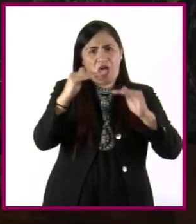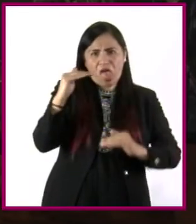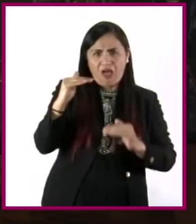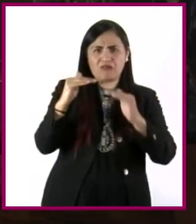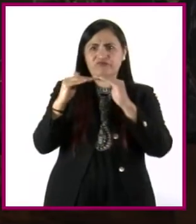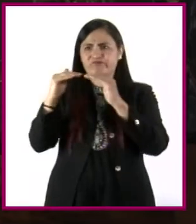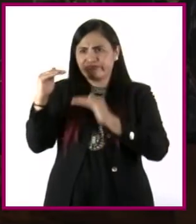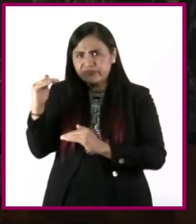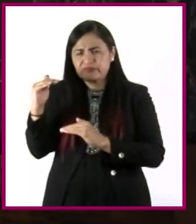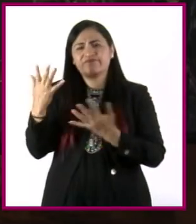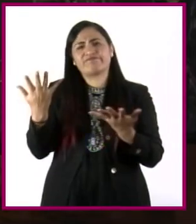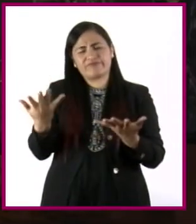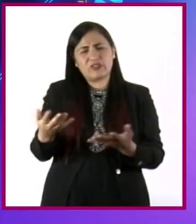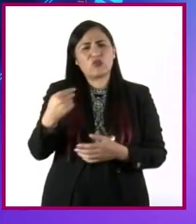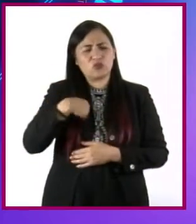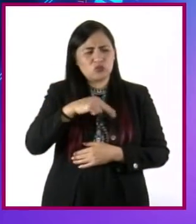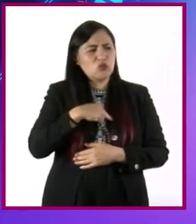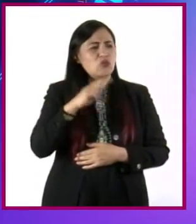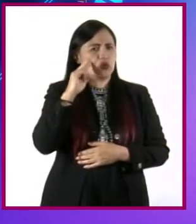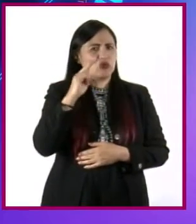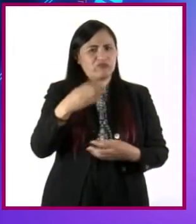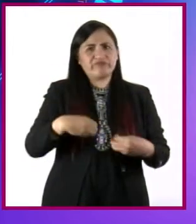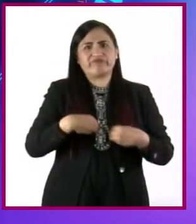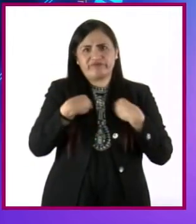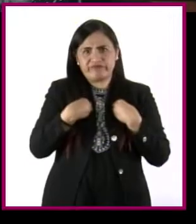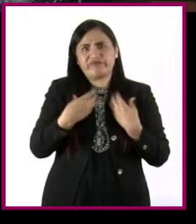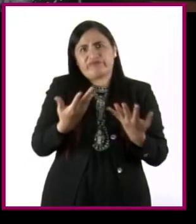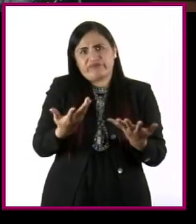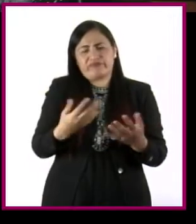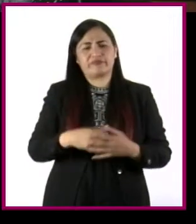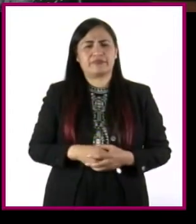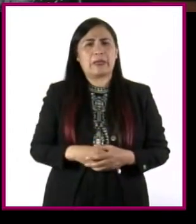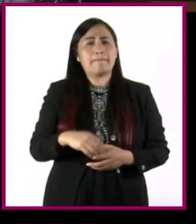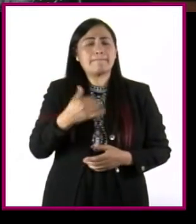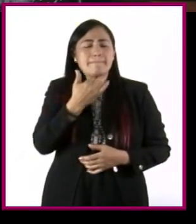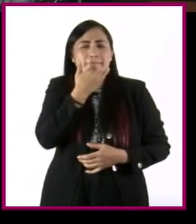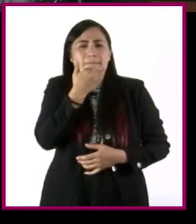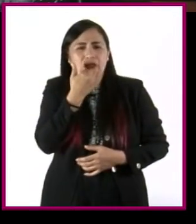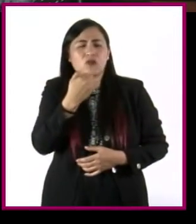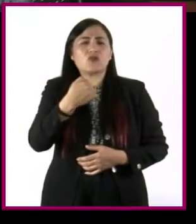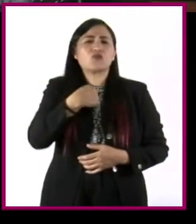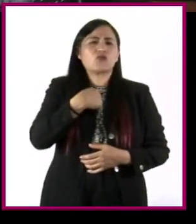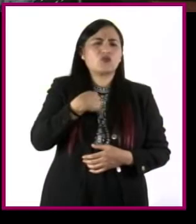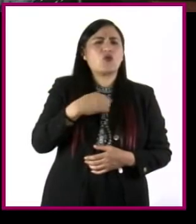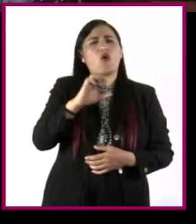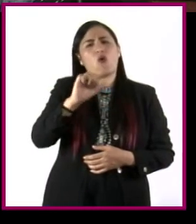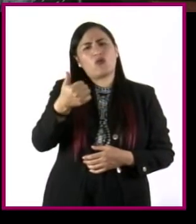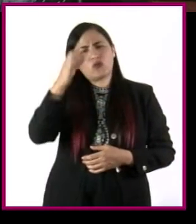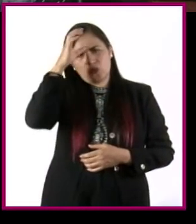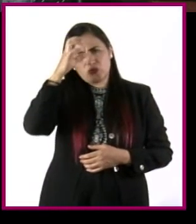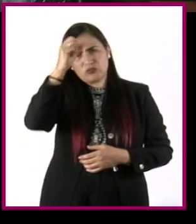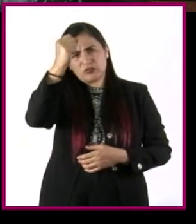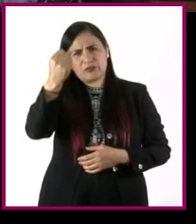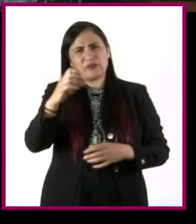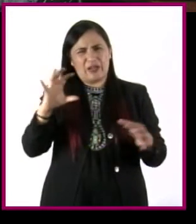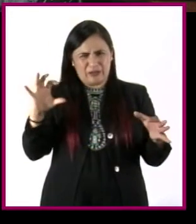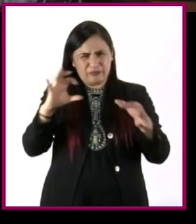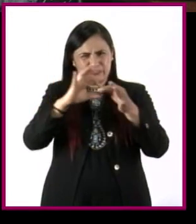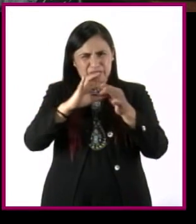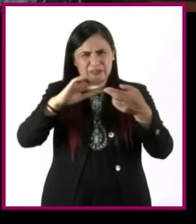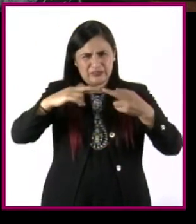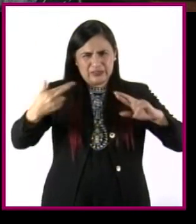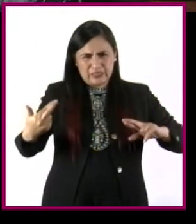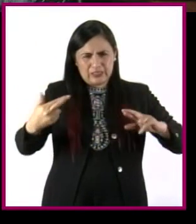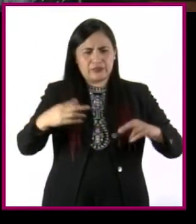son resultado del sistema en que vivimos. Disculpen la intromisión, pero mis sensores detectaron otro concepto relacionado con lo que Citlali